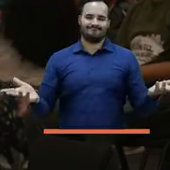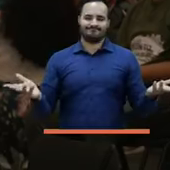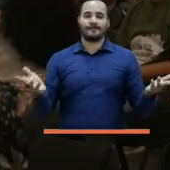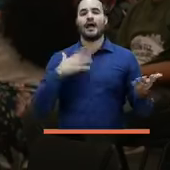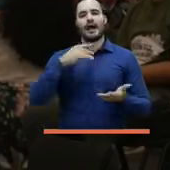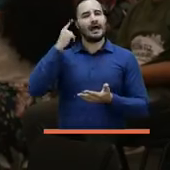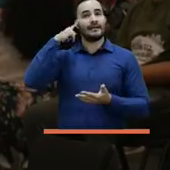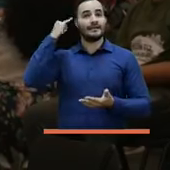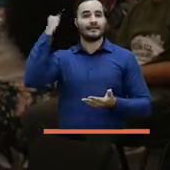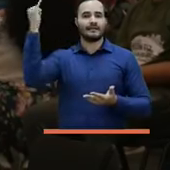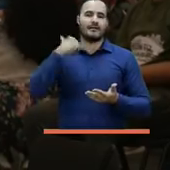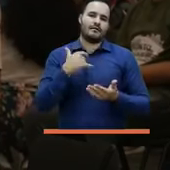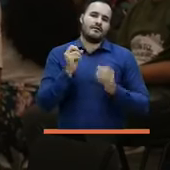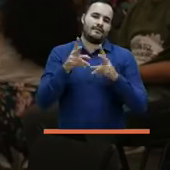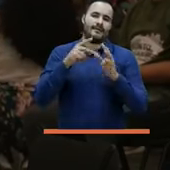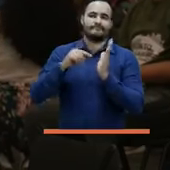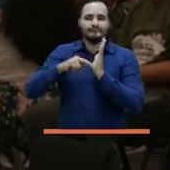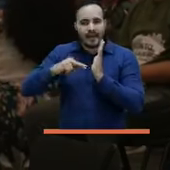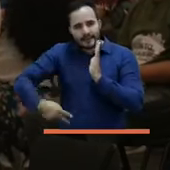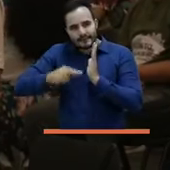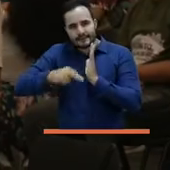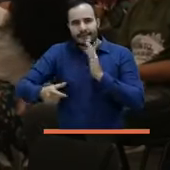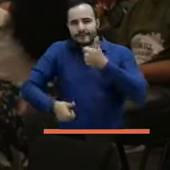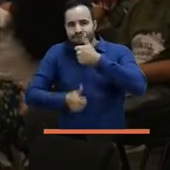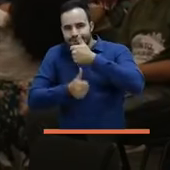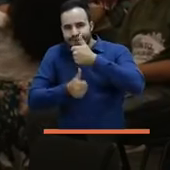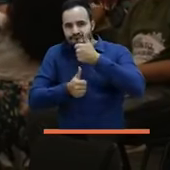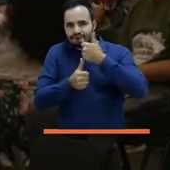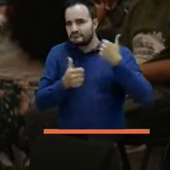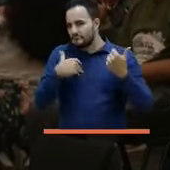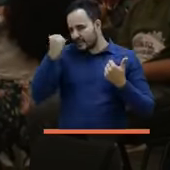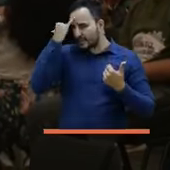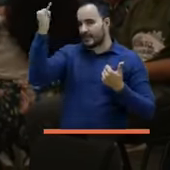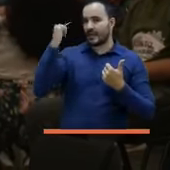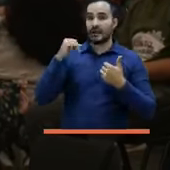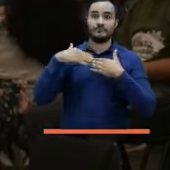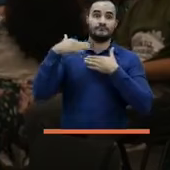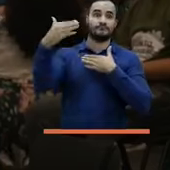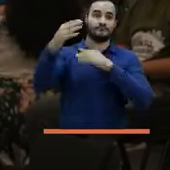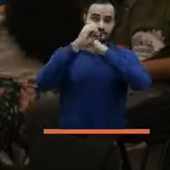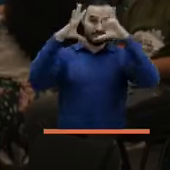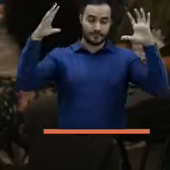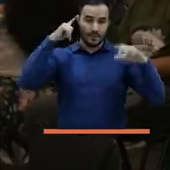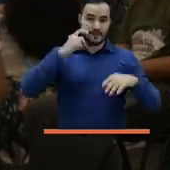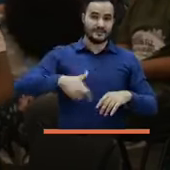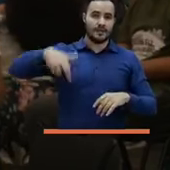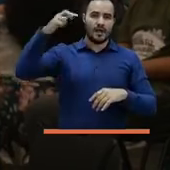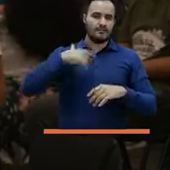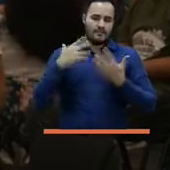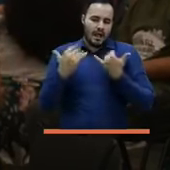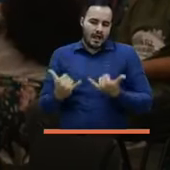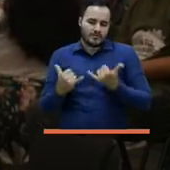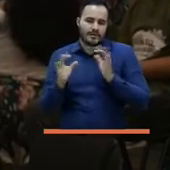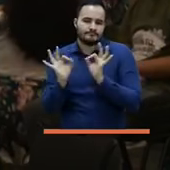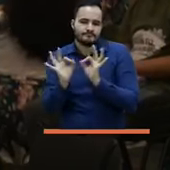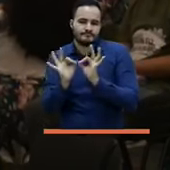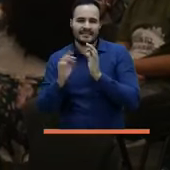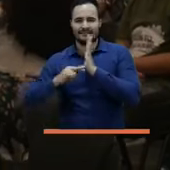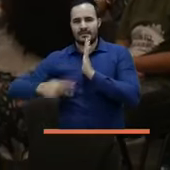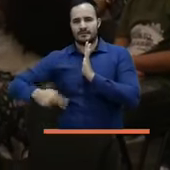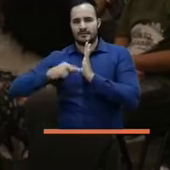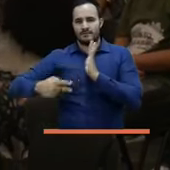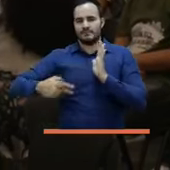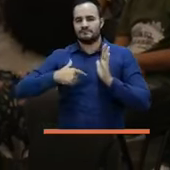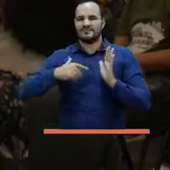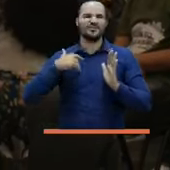me metí como técnico auxiliar en veterinario para dar ese paso a lo que quería hacer que es la veterinaria y seguir con el proceso yo